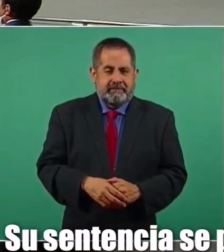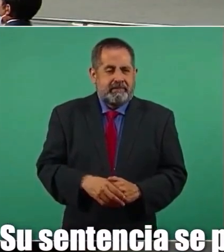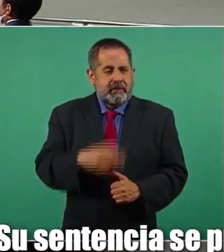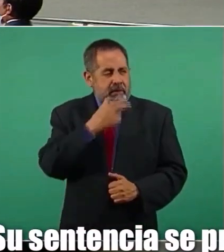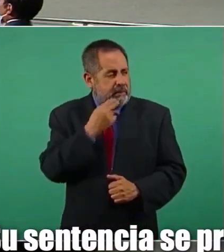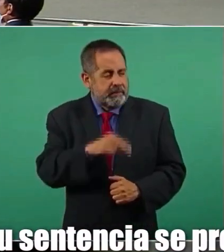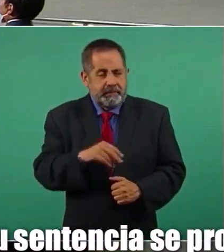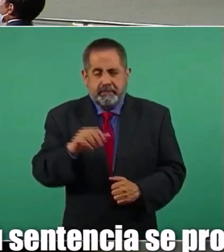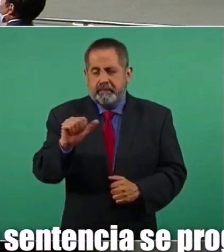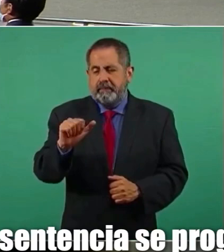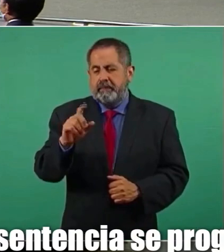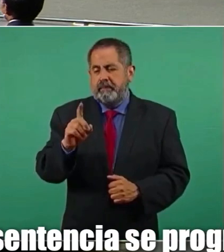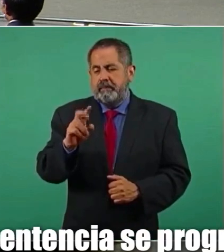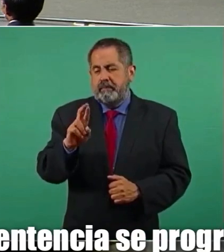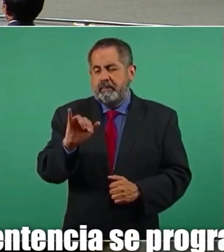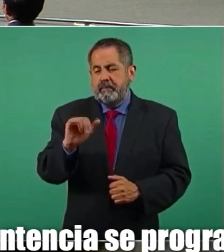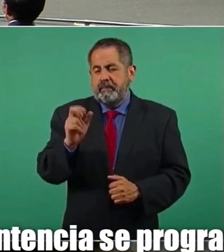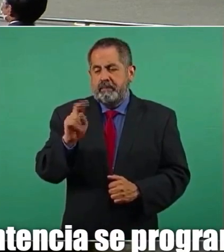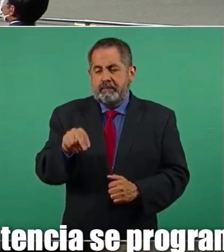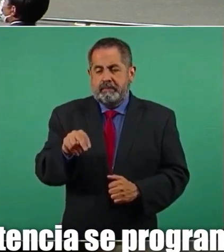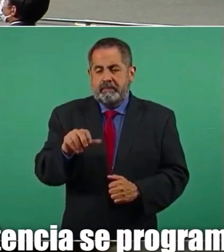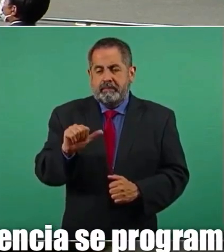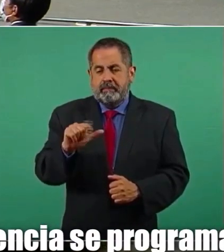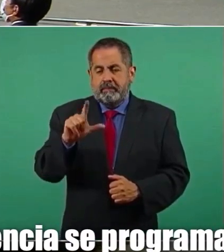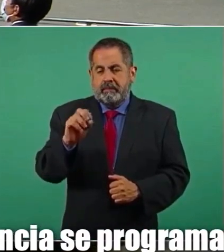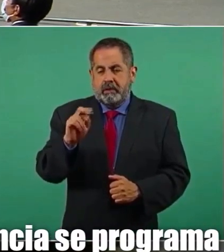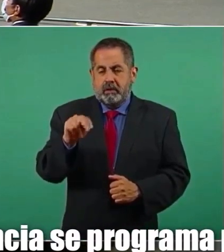Adrián Alonso